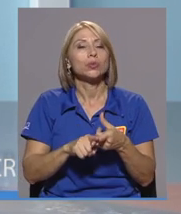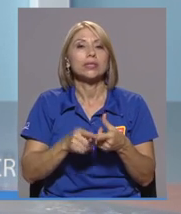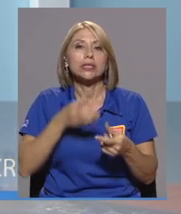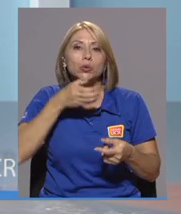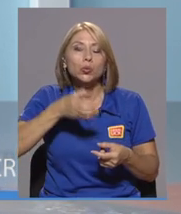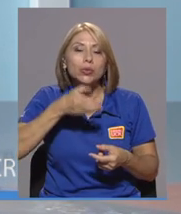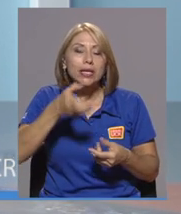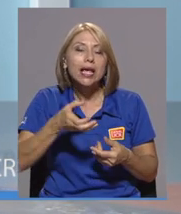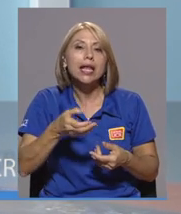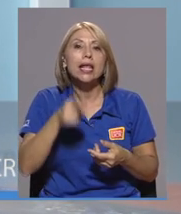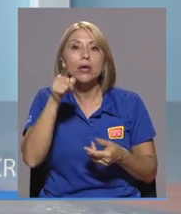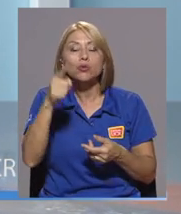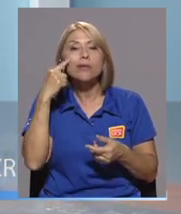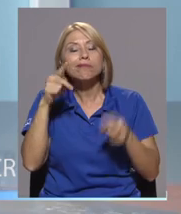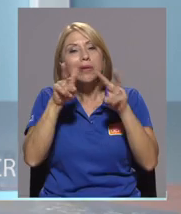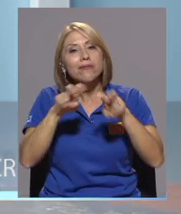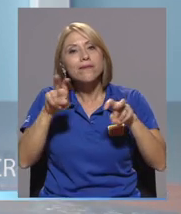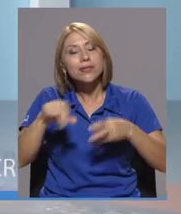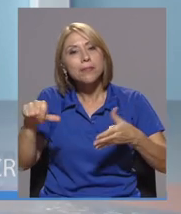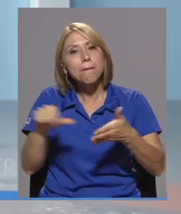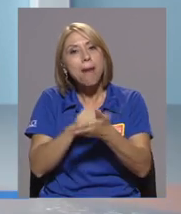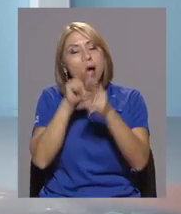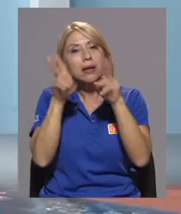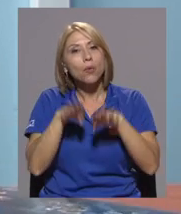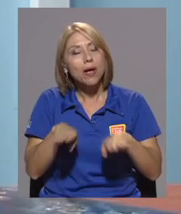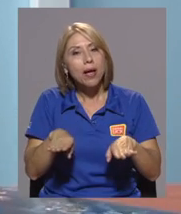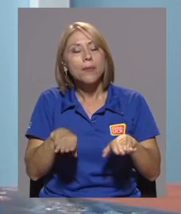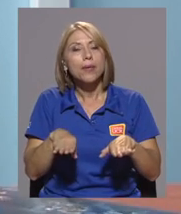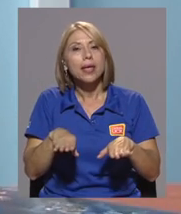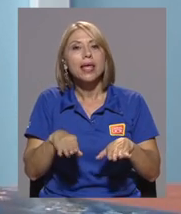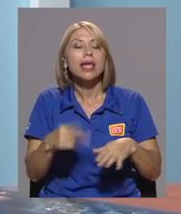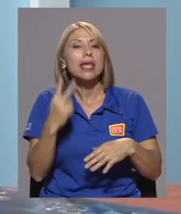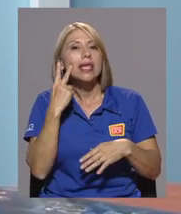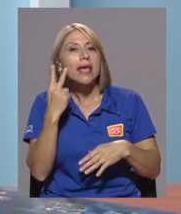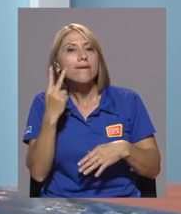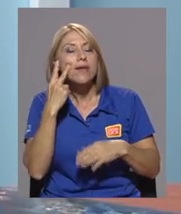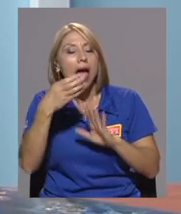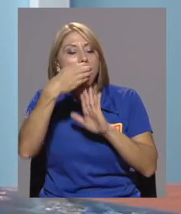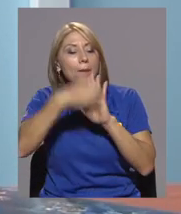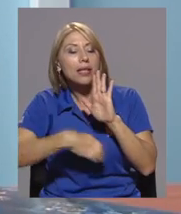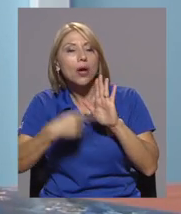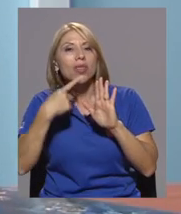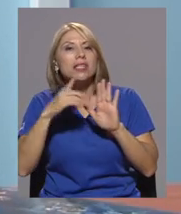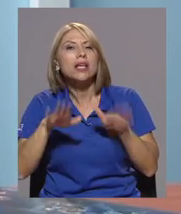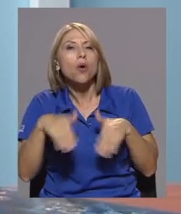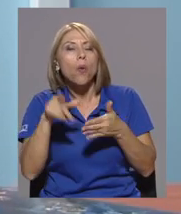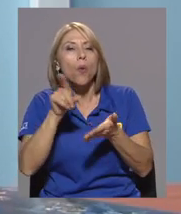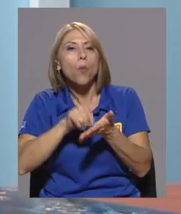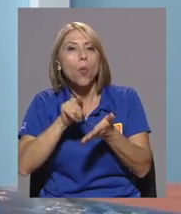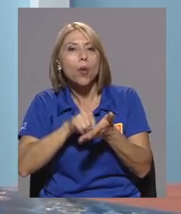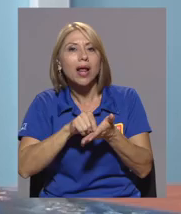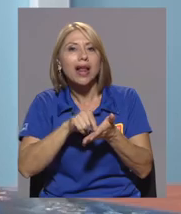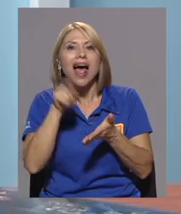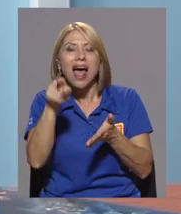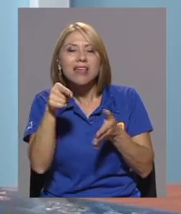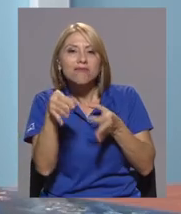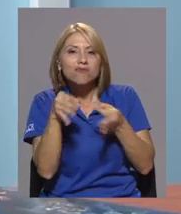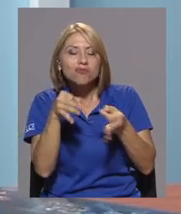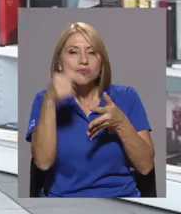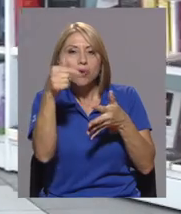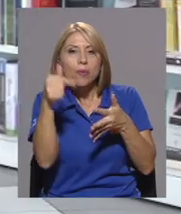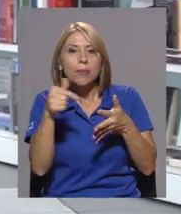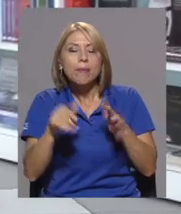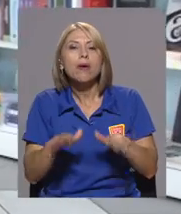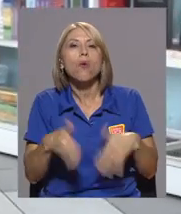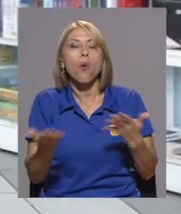se sugiere que se revise la página web de la editorial y se vea el apartado de cómo publicar. Entonces, ahí dice cómo es que estas obras